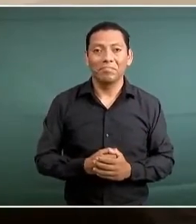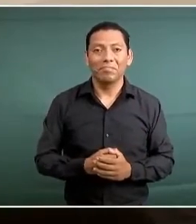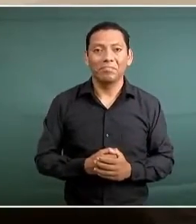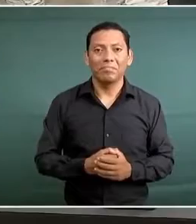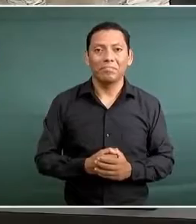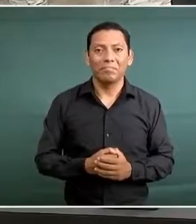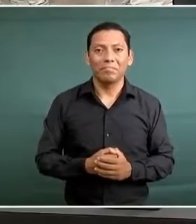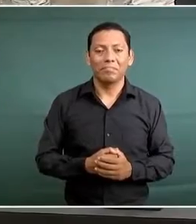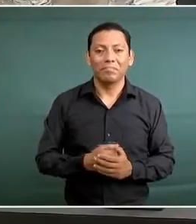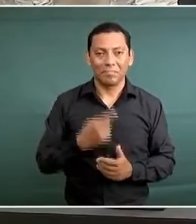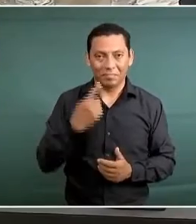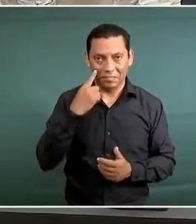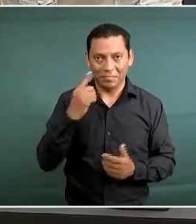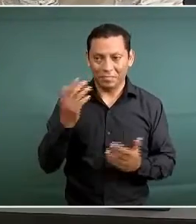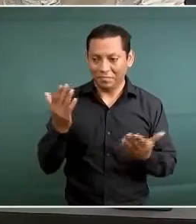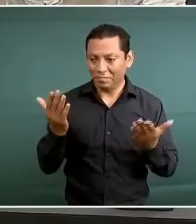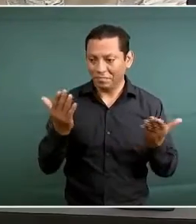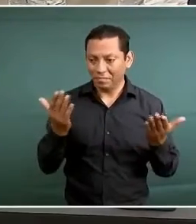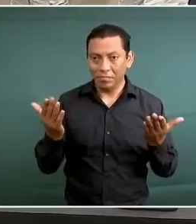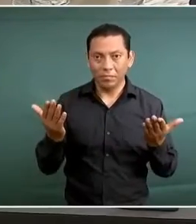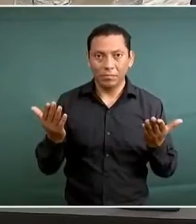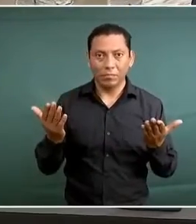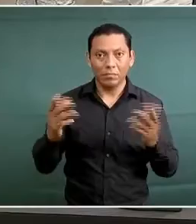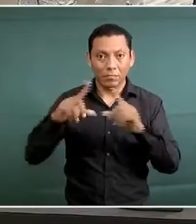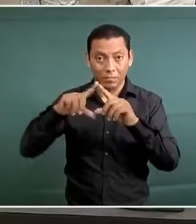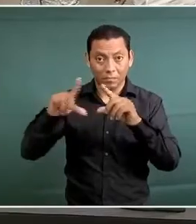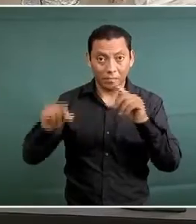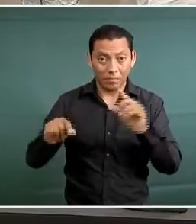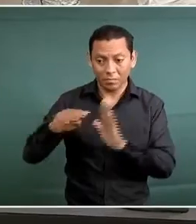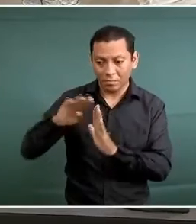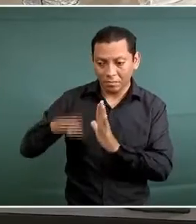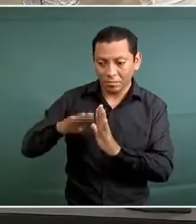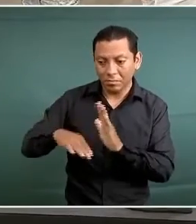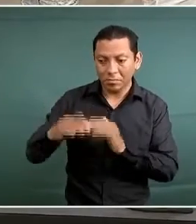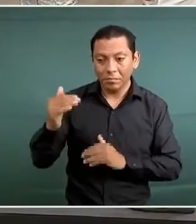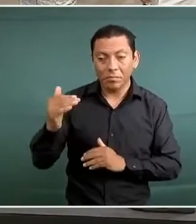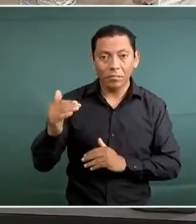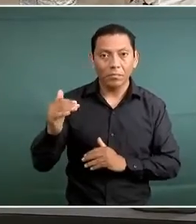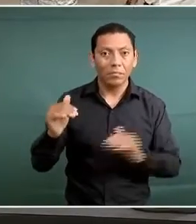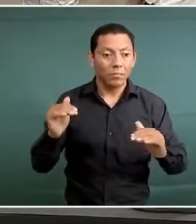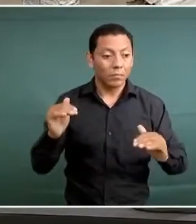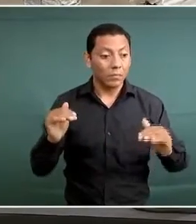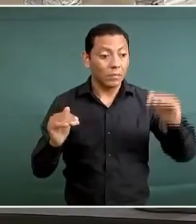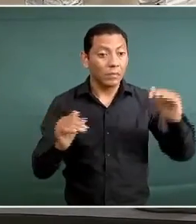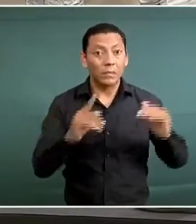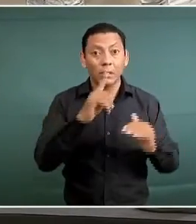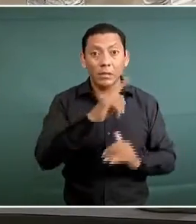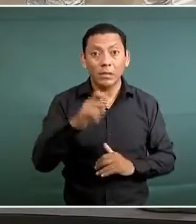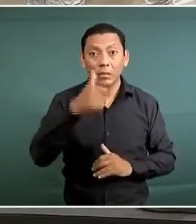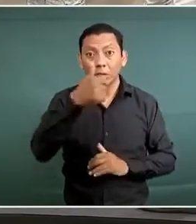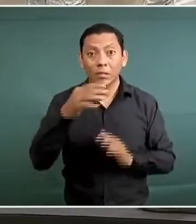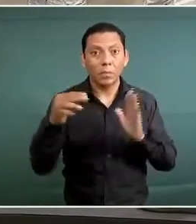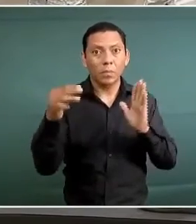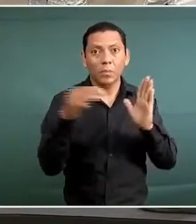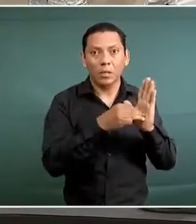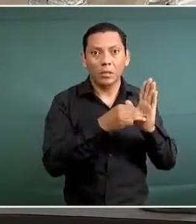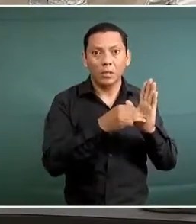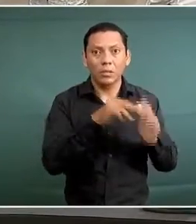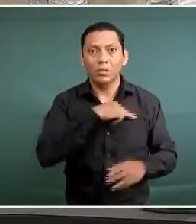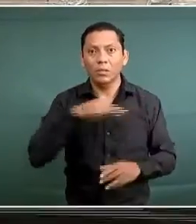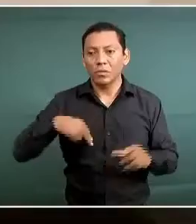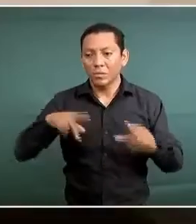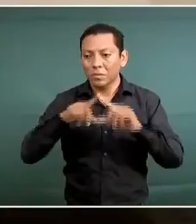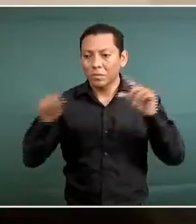para comparar con México ellos tienen ciento seis mil nosotros